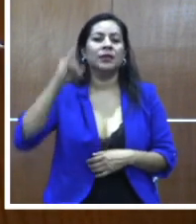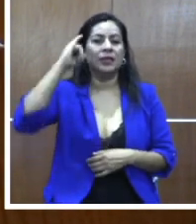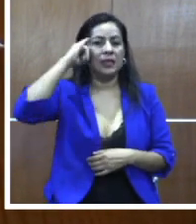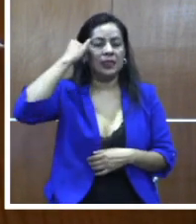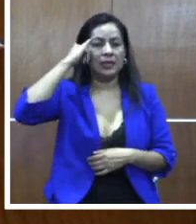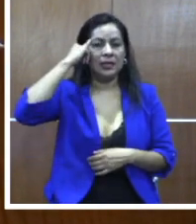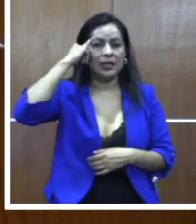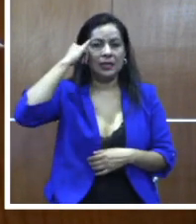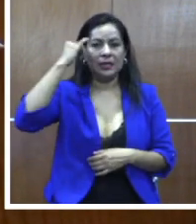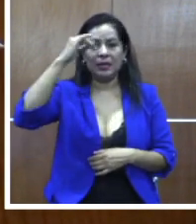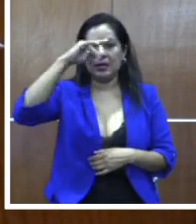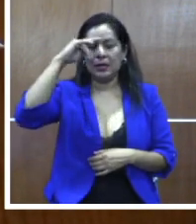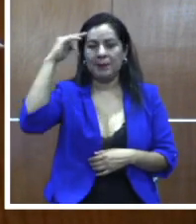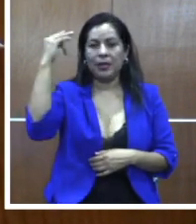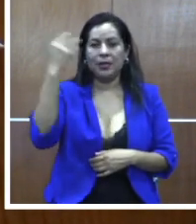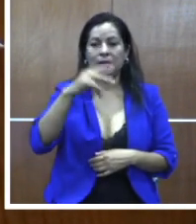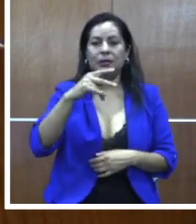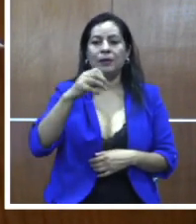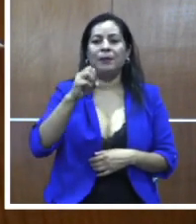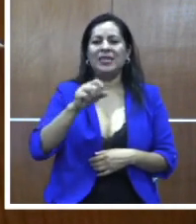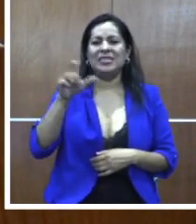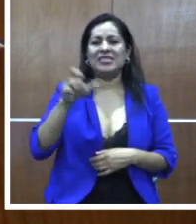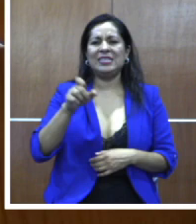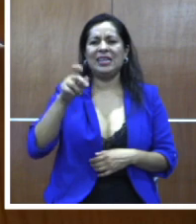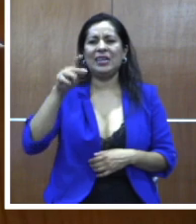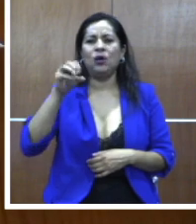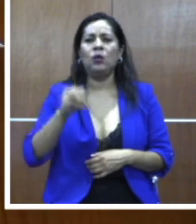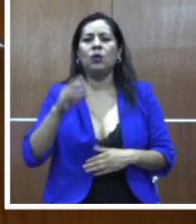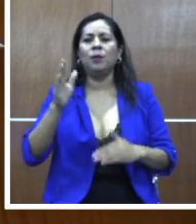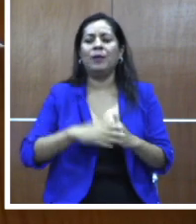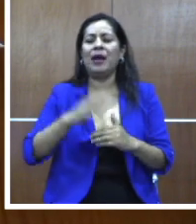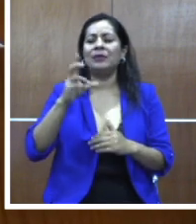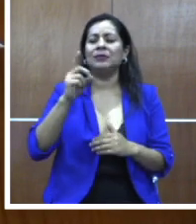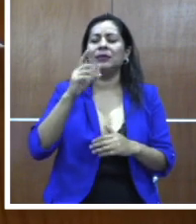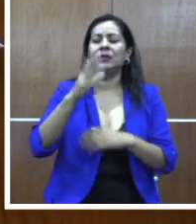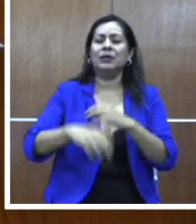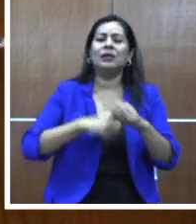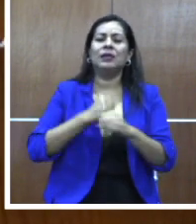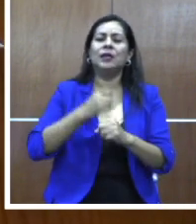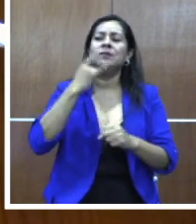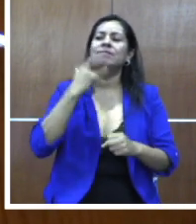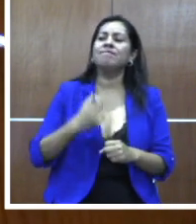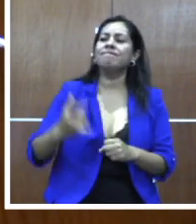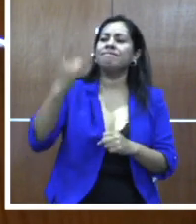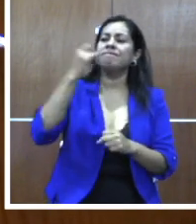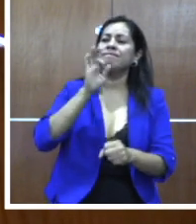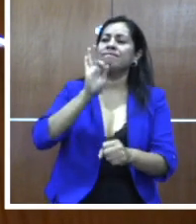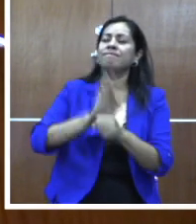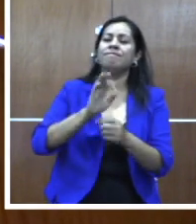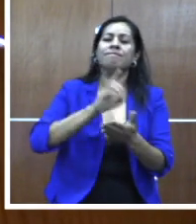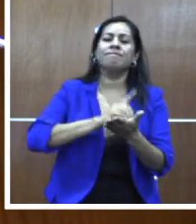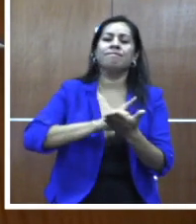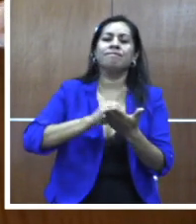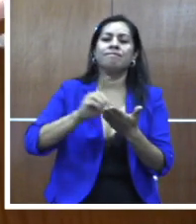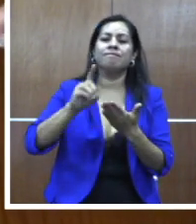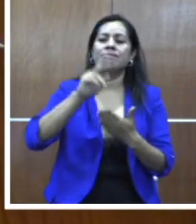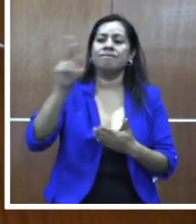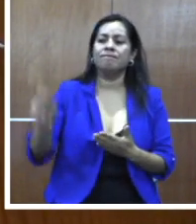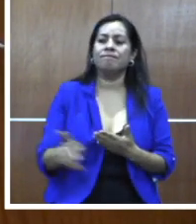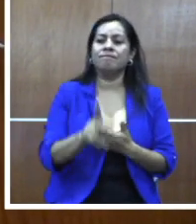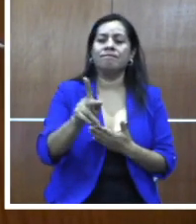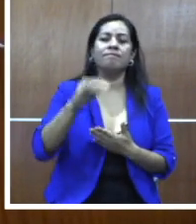indígena mexicano, mixteco, con más de 30 años de lucha en defensa de los derechos de los